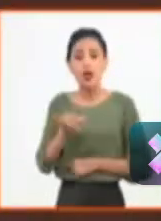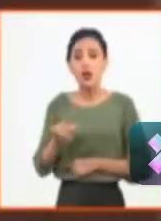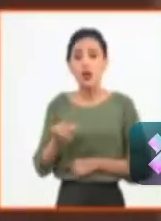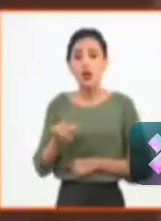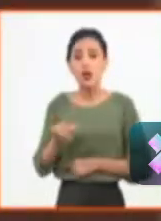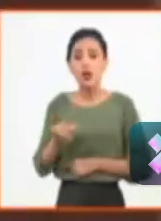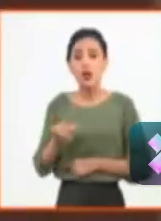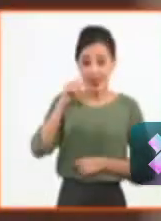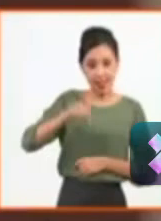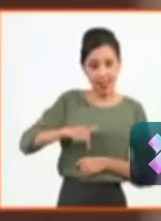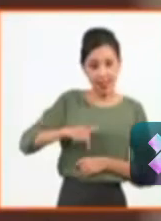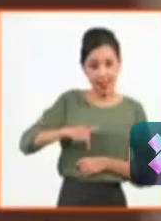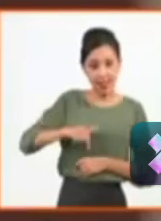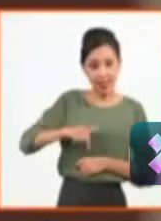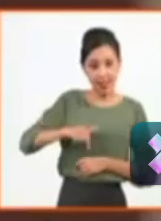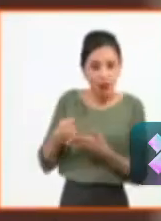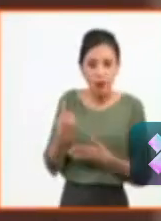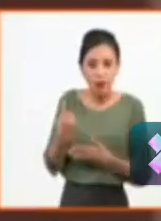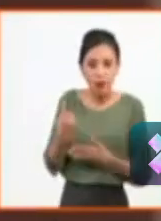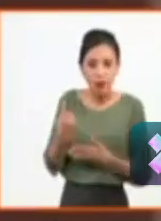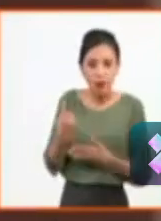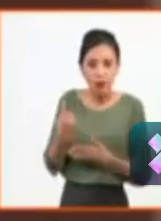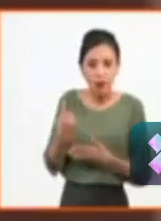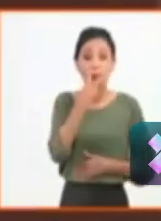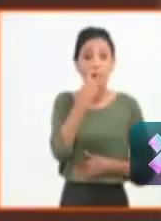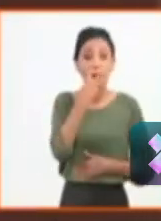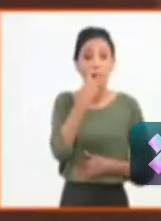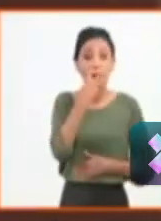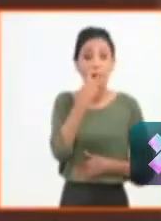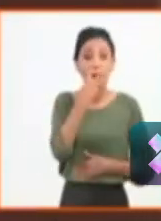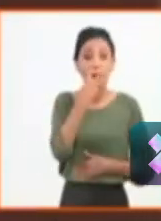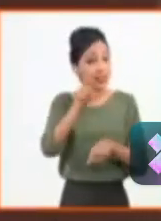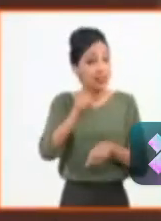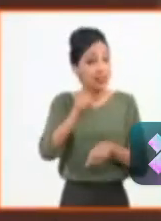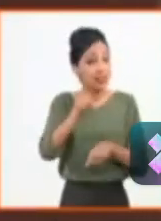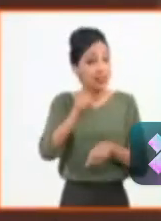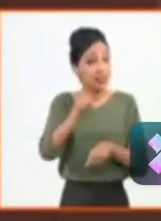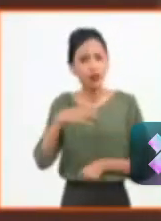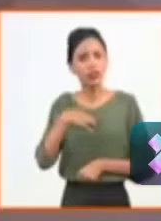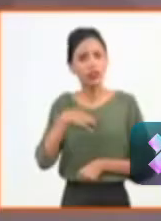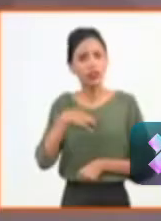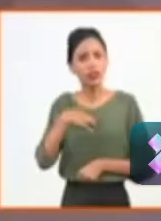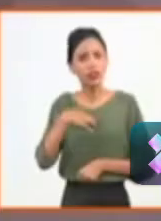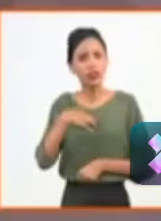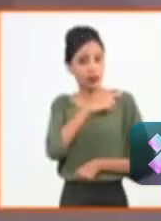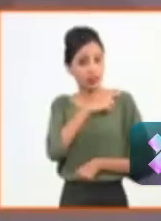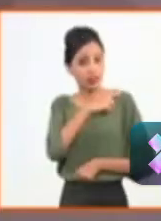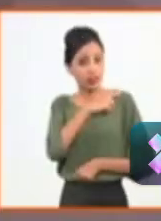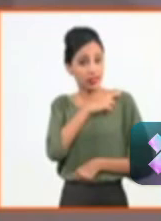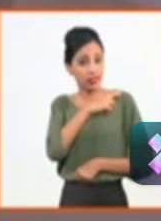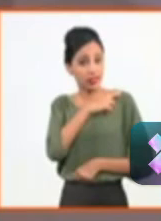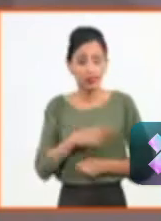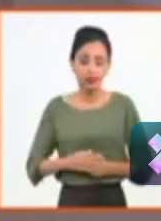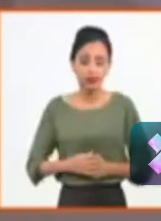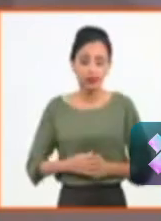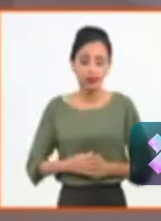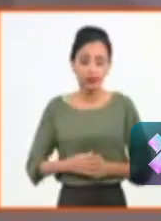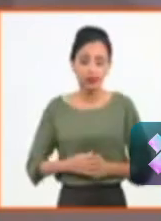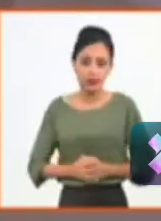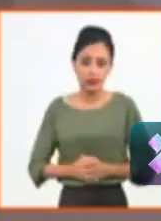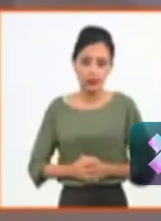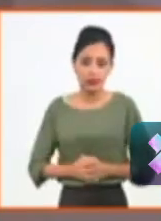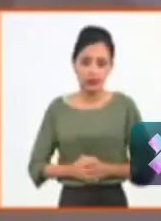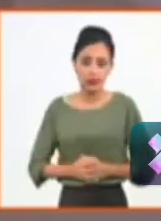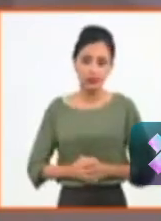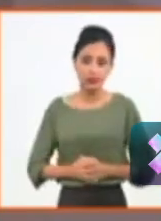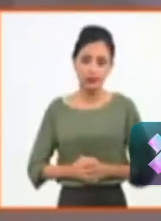atención a pacientes con una alta responsabilidad. Creo que más que de alguna manera traernos